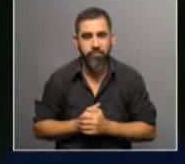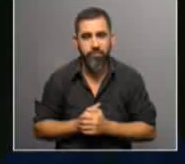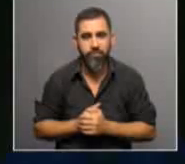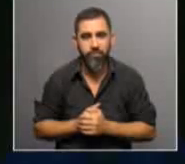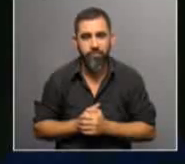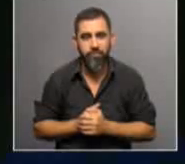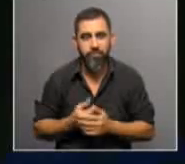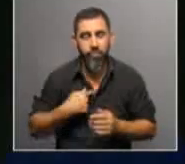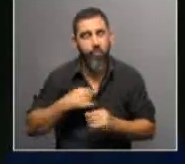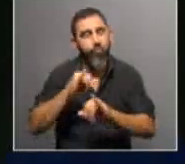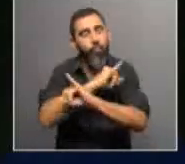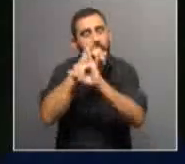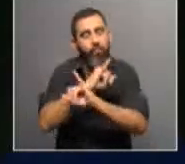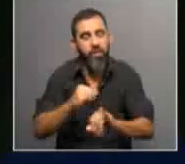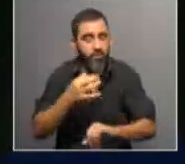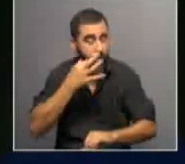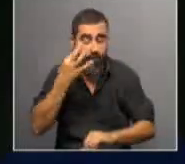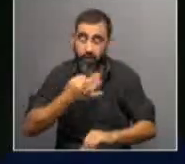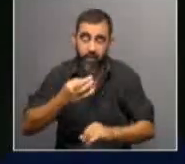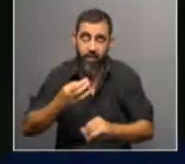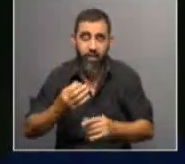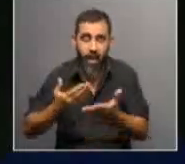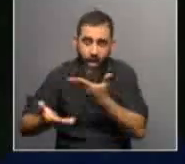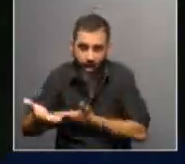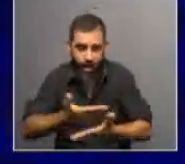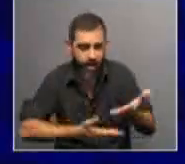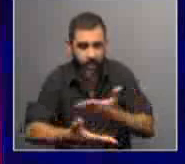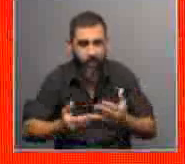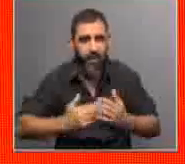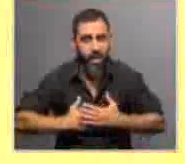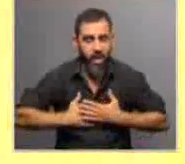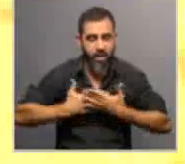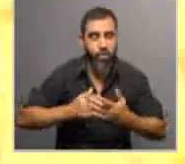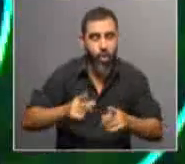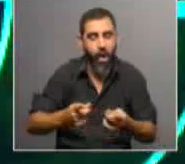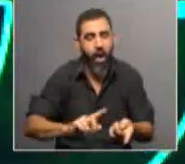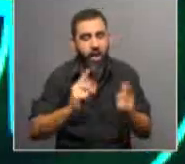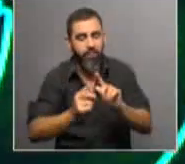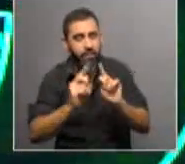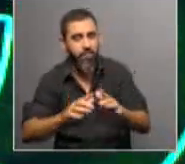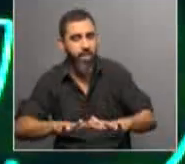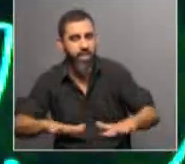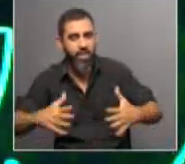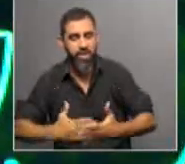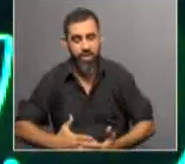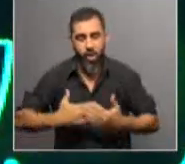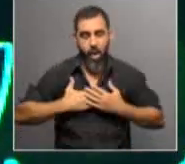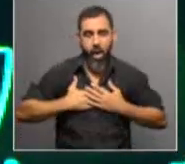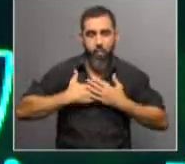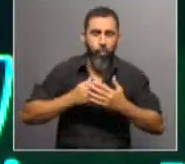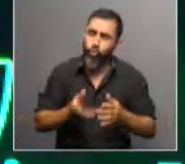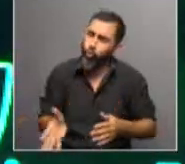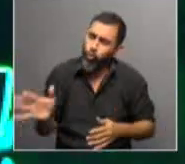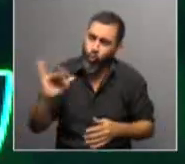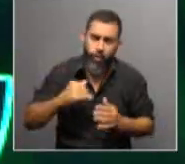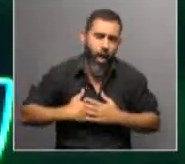Vos vas a estar muy feliz, okay, lo que vos vas a recibir, el amor que el niño va a dar a vos, ¿entendés? Y ese que me da